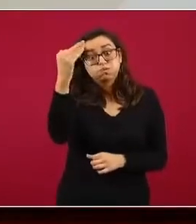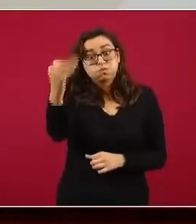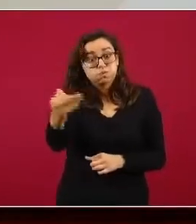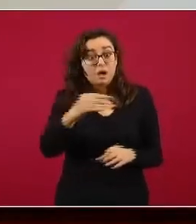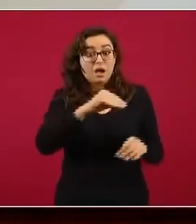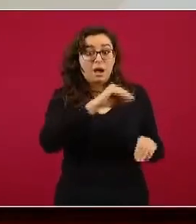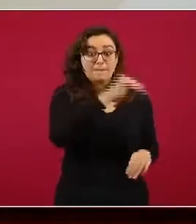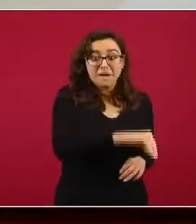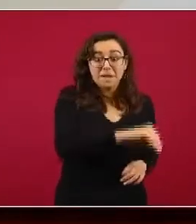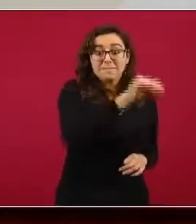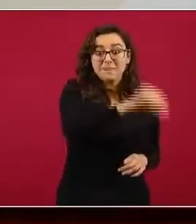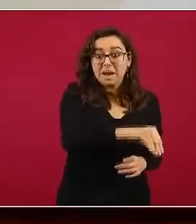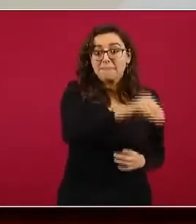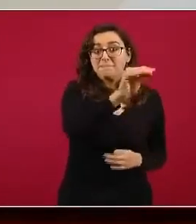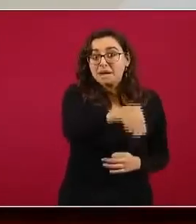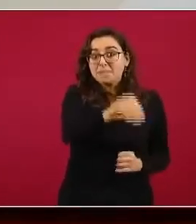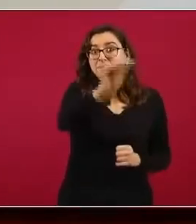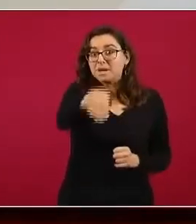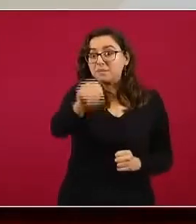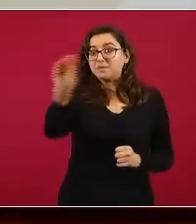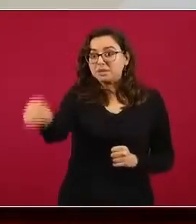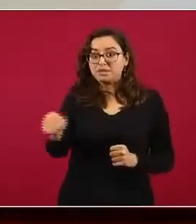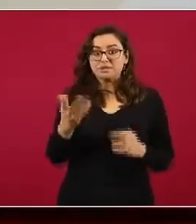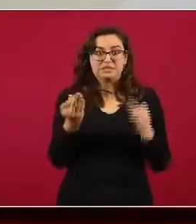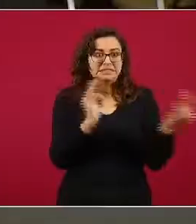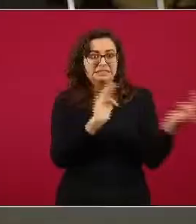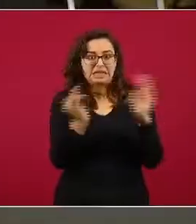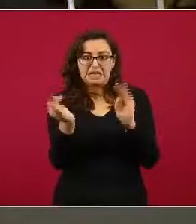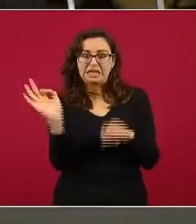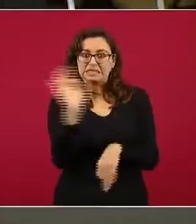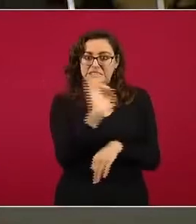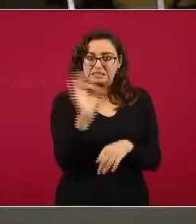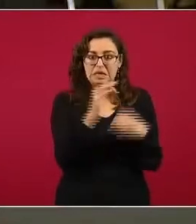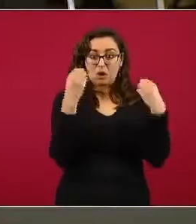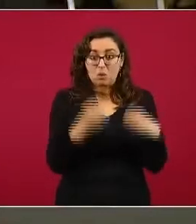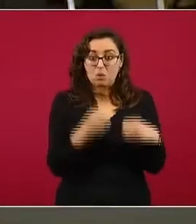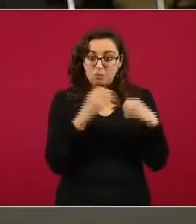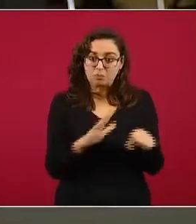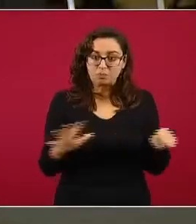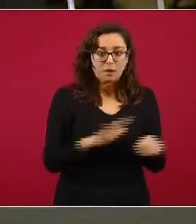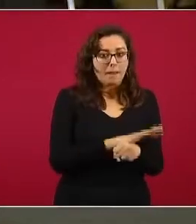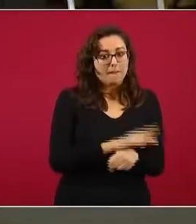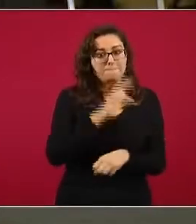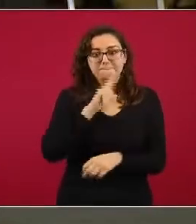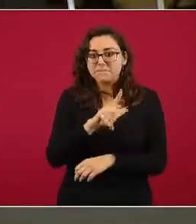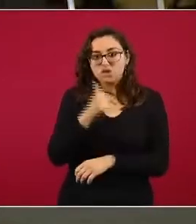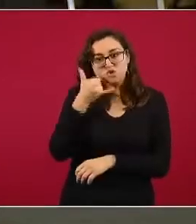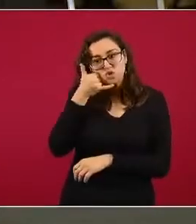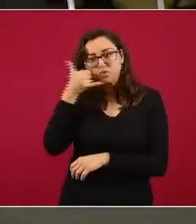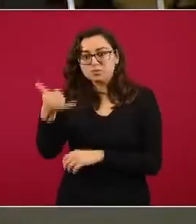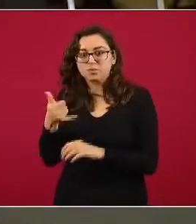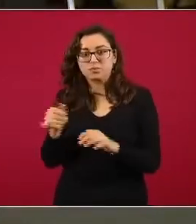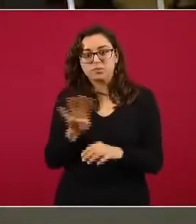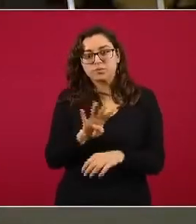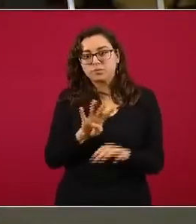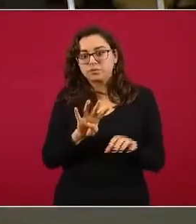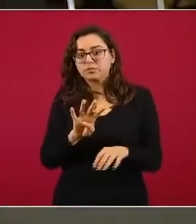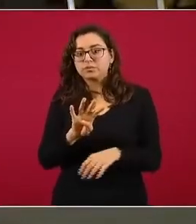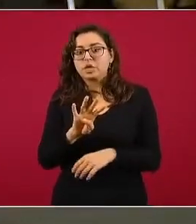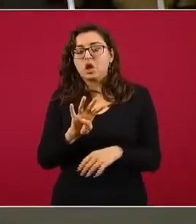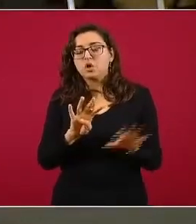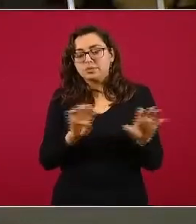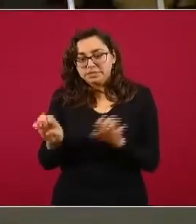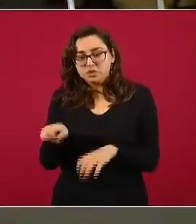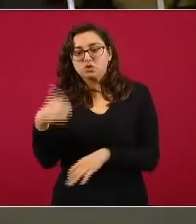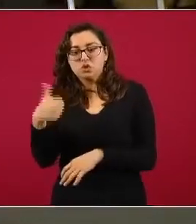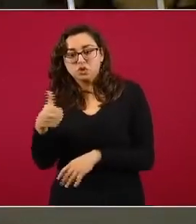trasladarse a lo mejor entre algunos hospitales que puedan tener saturaciones importantes. Es mejor llamar al 911 o llamar al Locatel de la